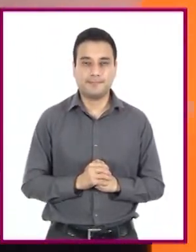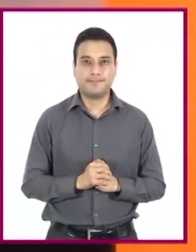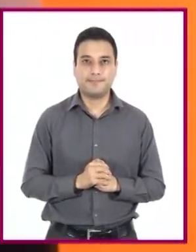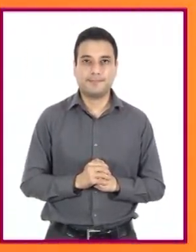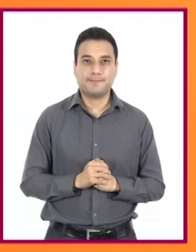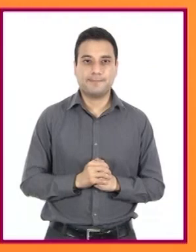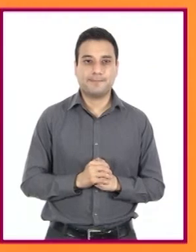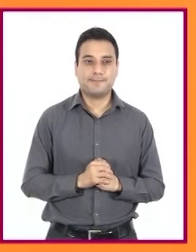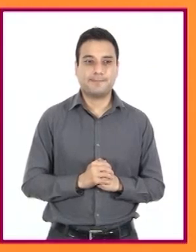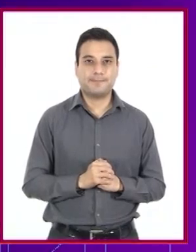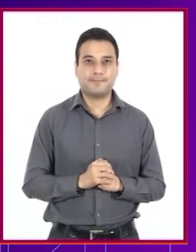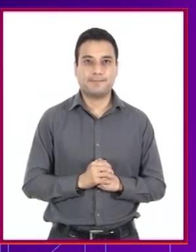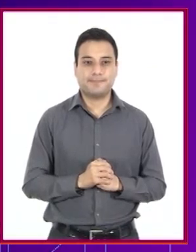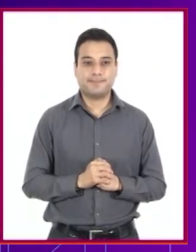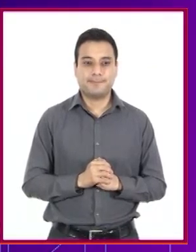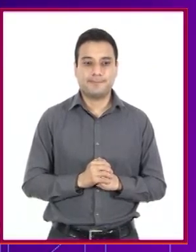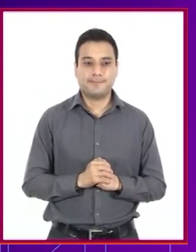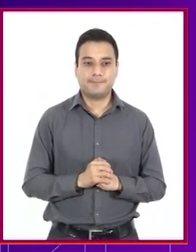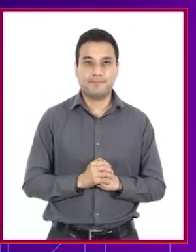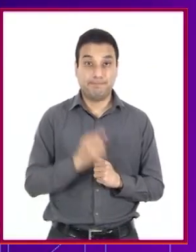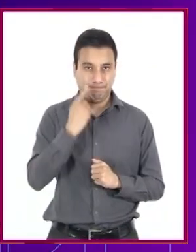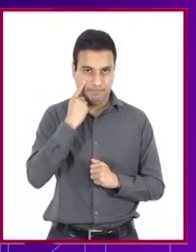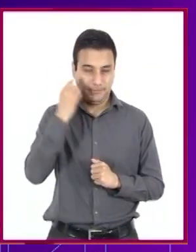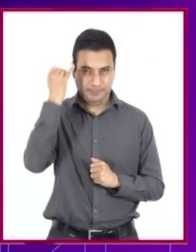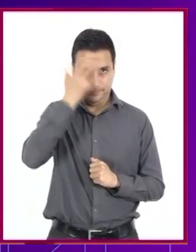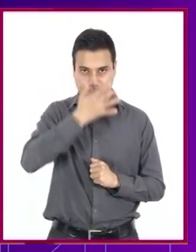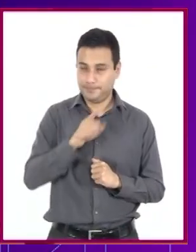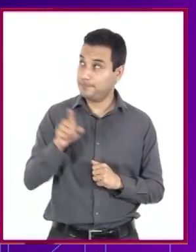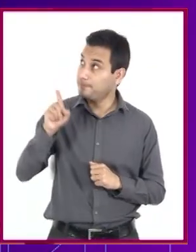Y esta imagen señala el citoplasma.